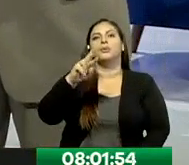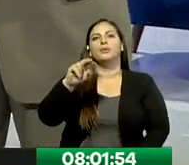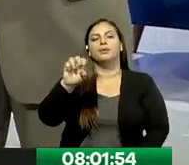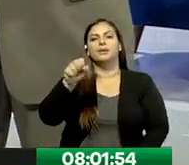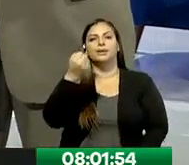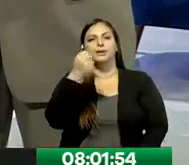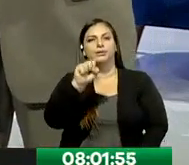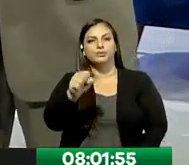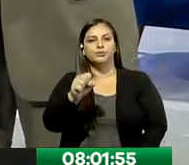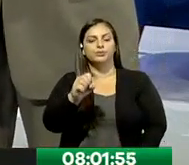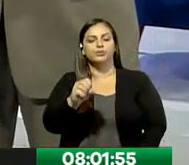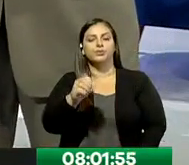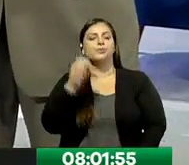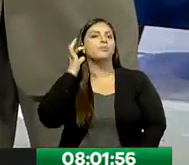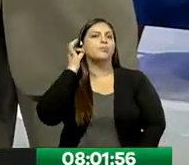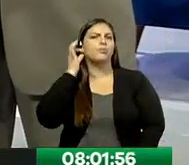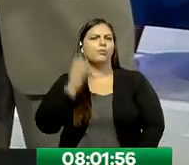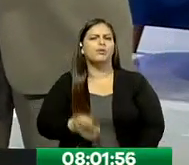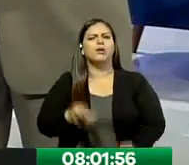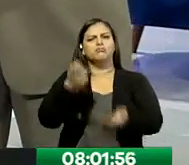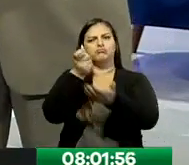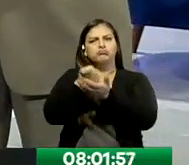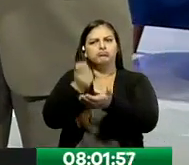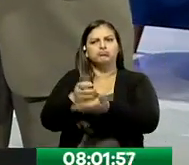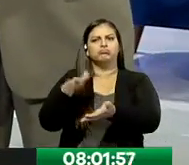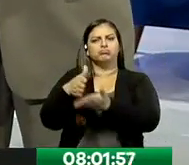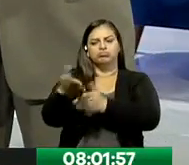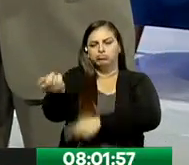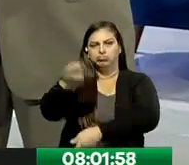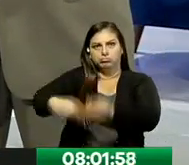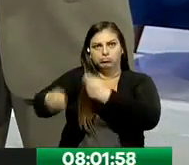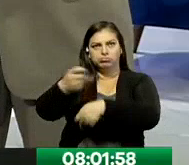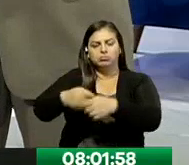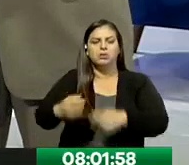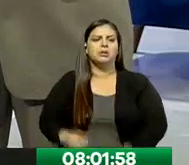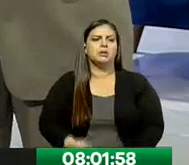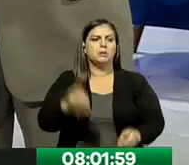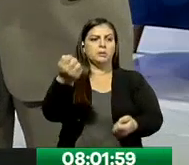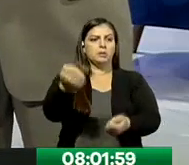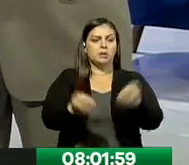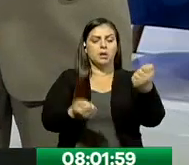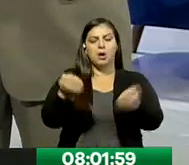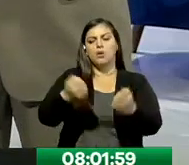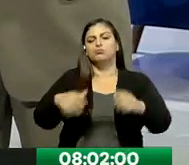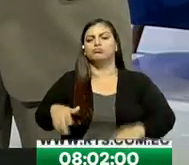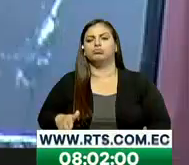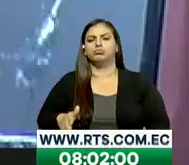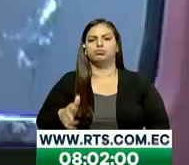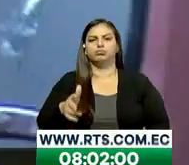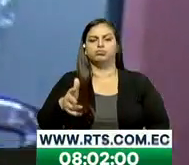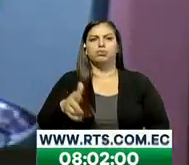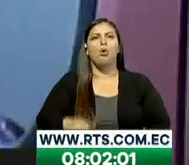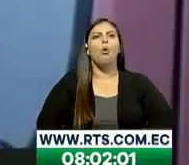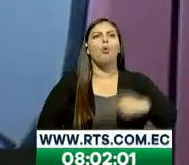interceptada por delincuentes mientras retornaba de Guayaquil haciendo una entrega de pescado.